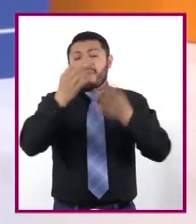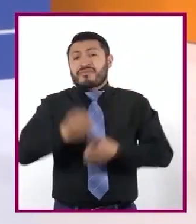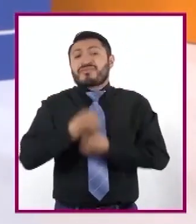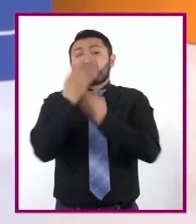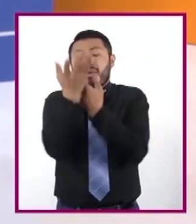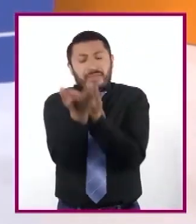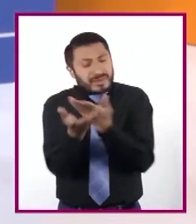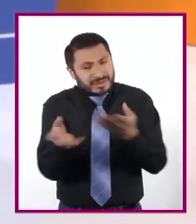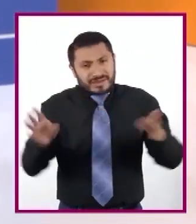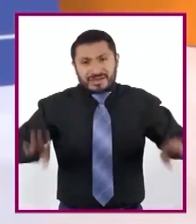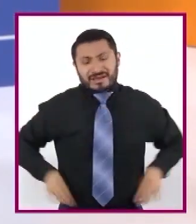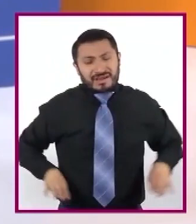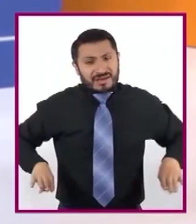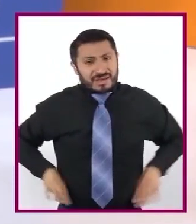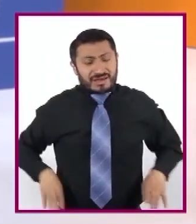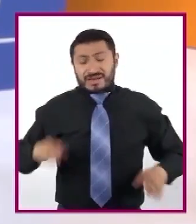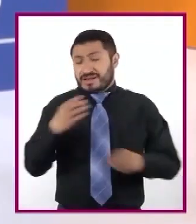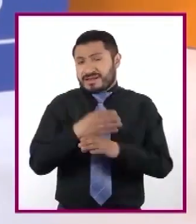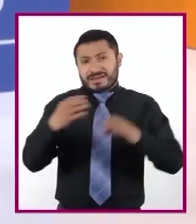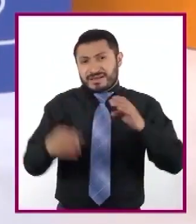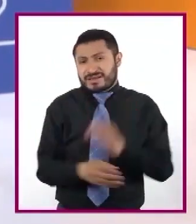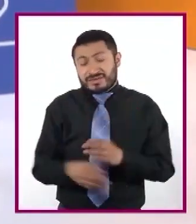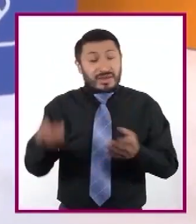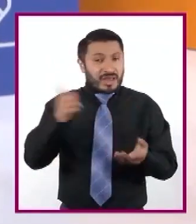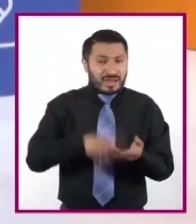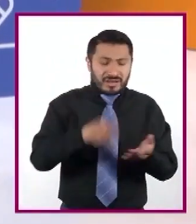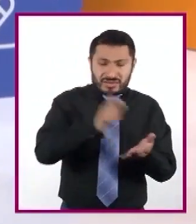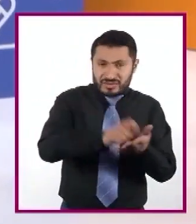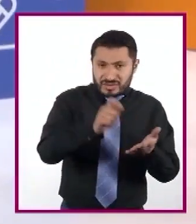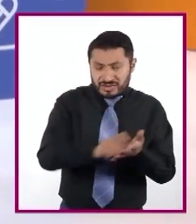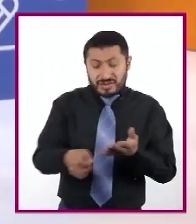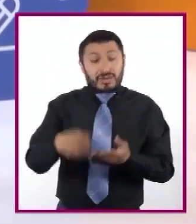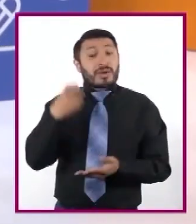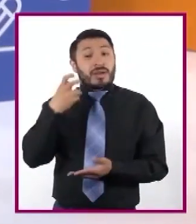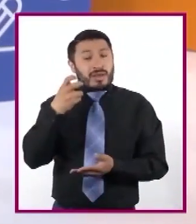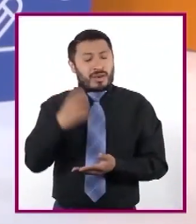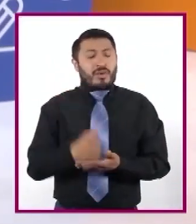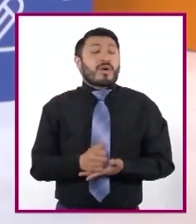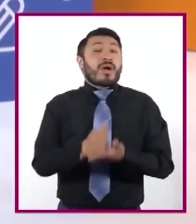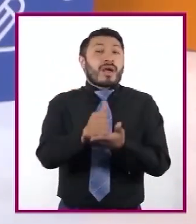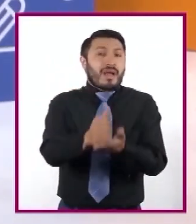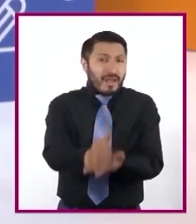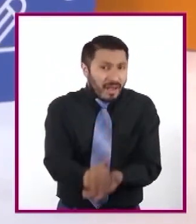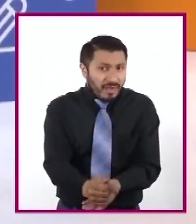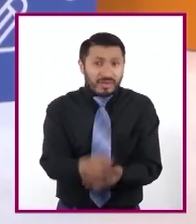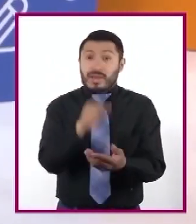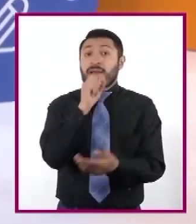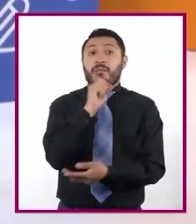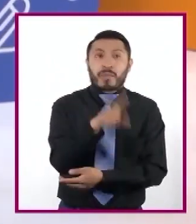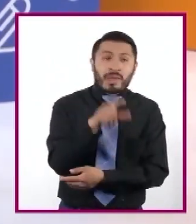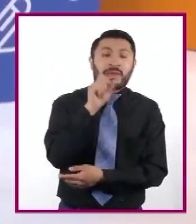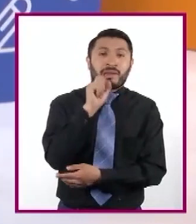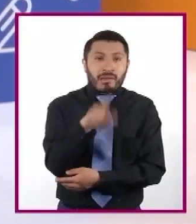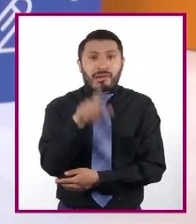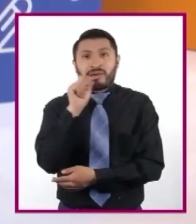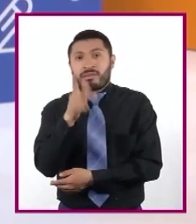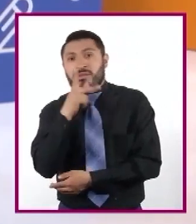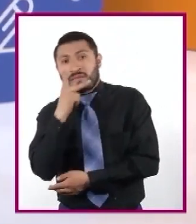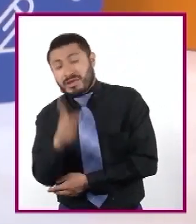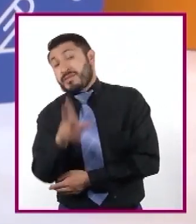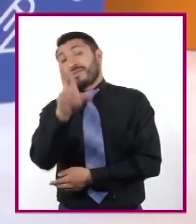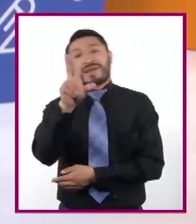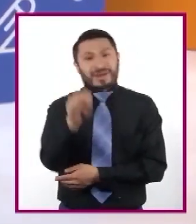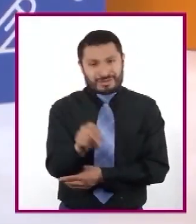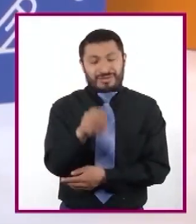características, personajes u objetos en un texto, que estas nos ayudan para no repetir los términos en nuestra redacción. Para que quede